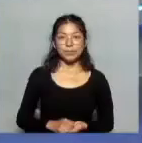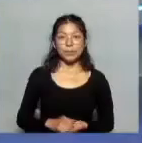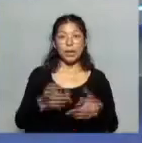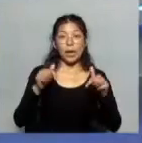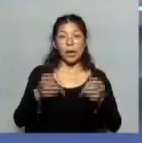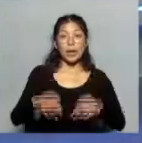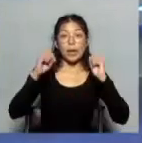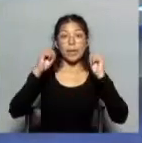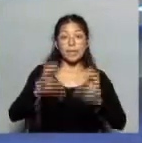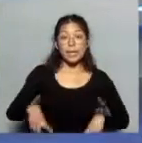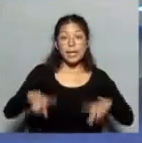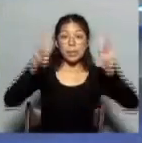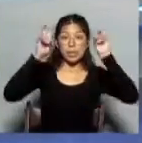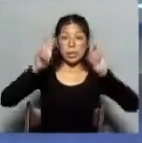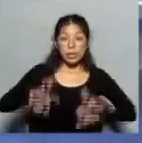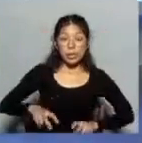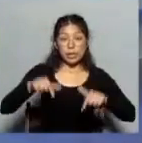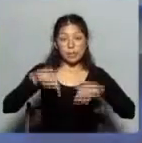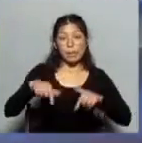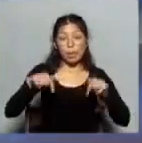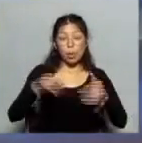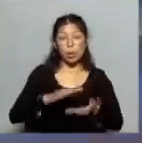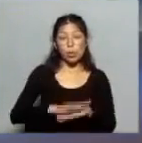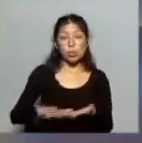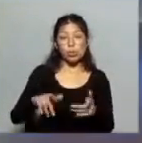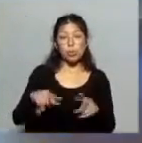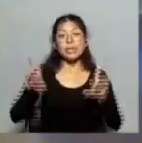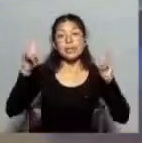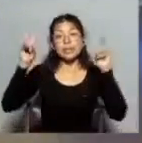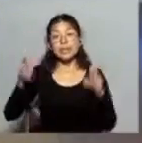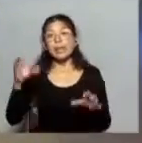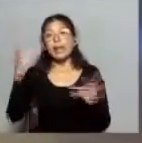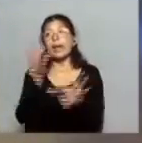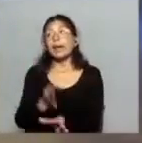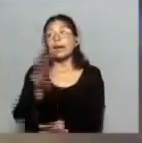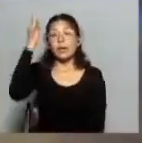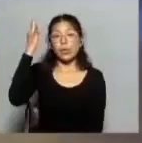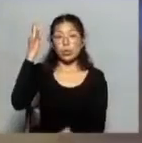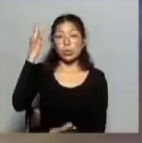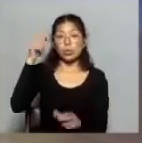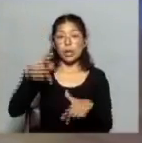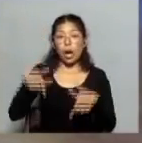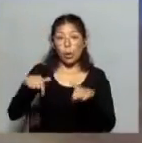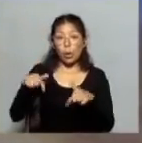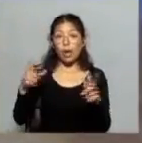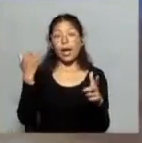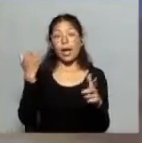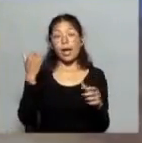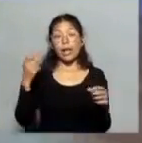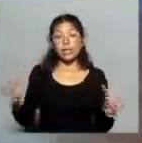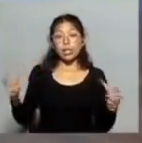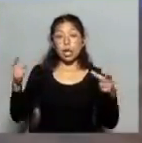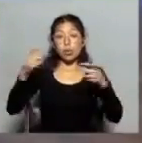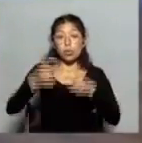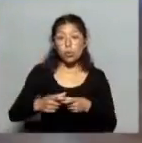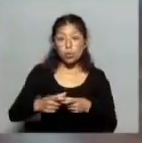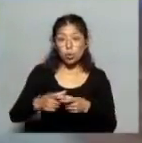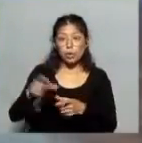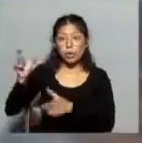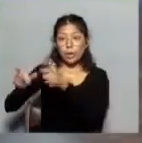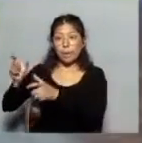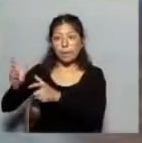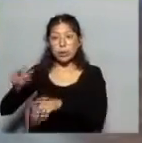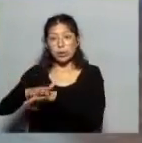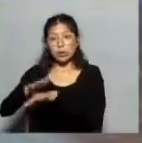estamos con el desarrollo de la actualidad lo hacemos en el ámbito educativo porque hay reunión de la mesa de gestión en el Ministerio de